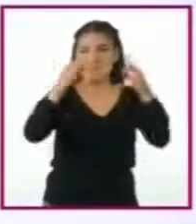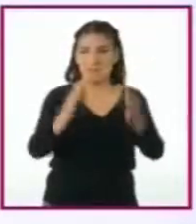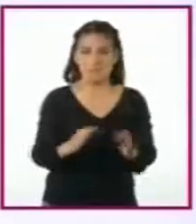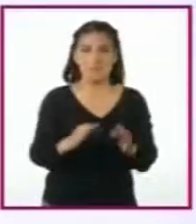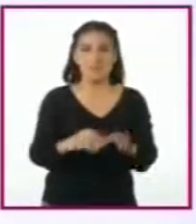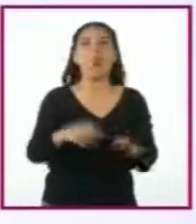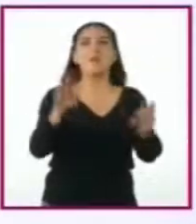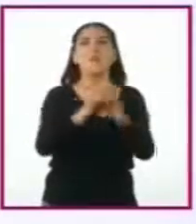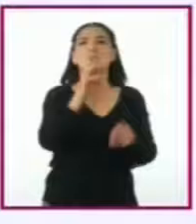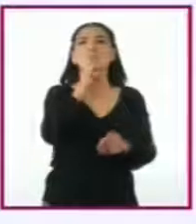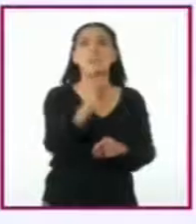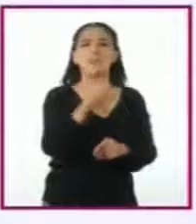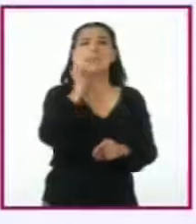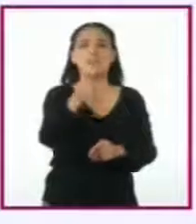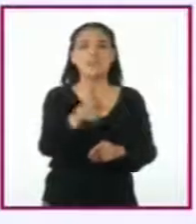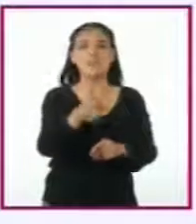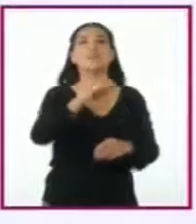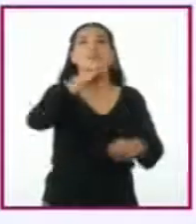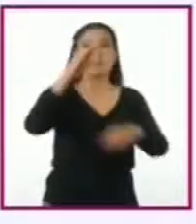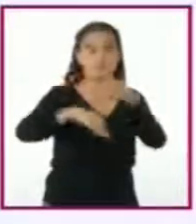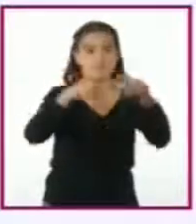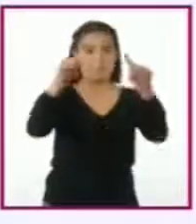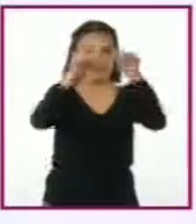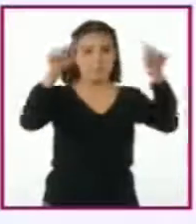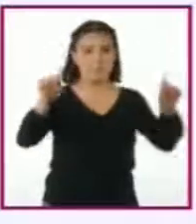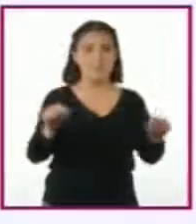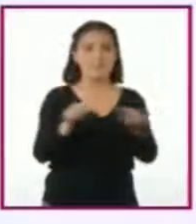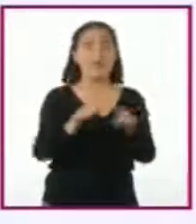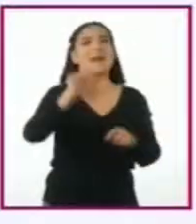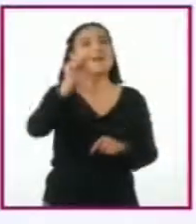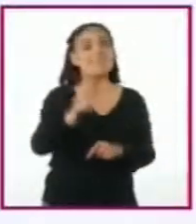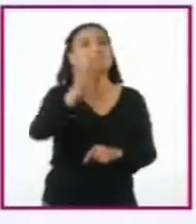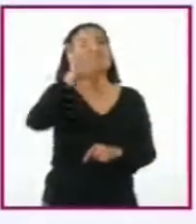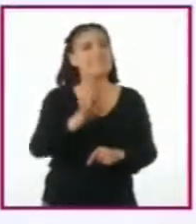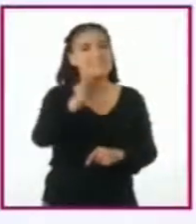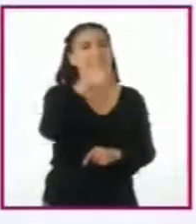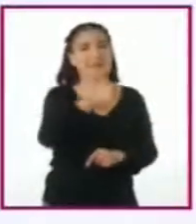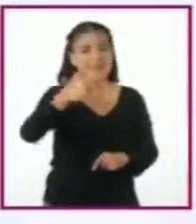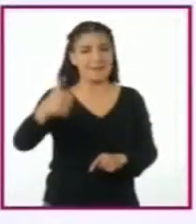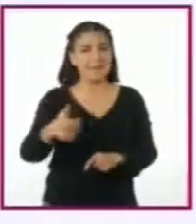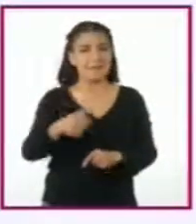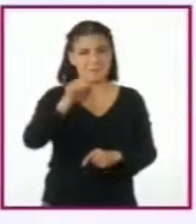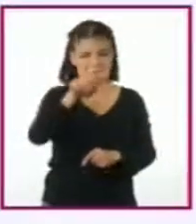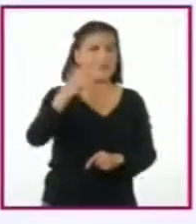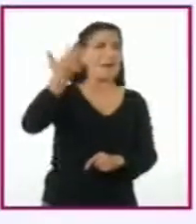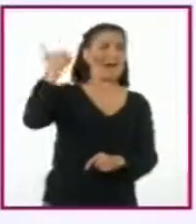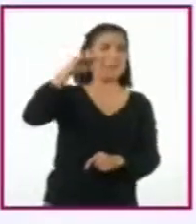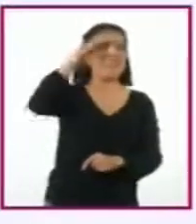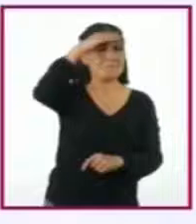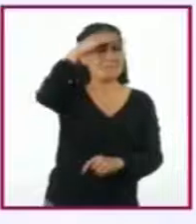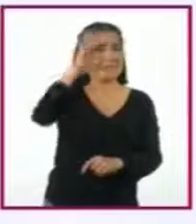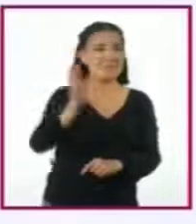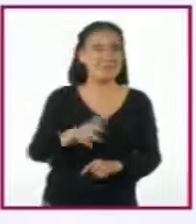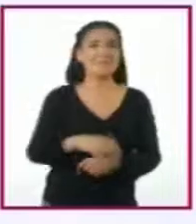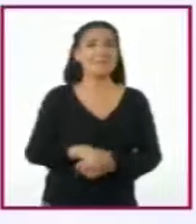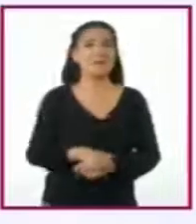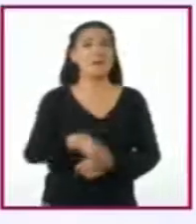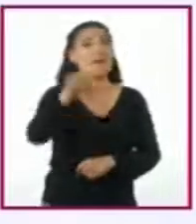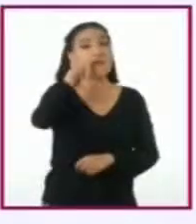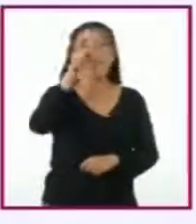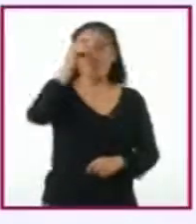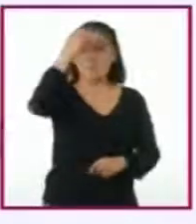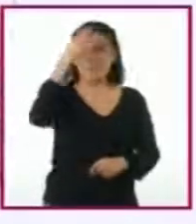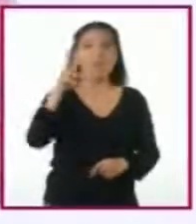vimos fue el de que todos los cuadrados son semejantes entre sí. ¿Lo habían pensado? No olviden revisar